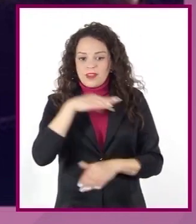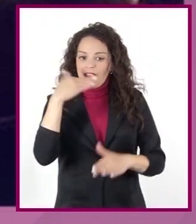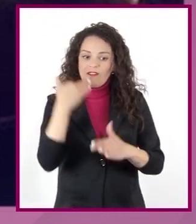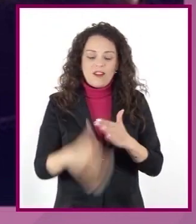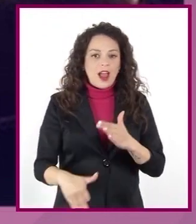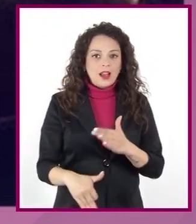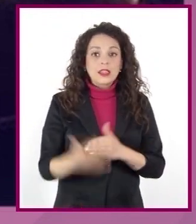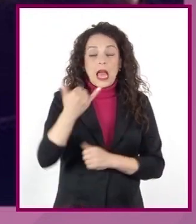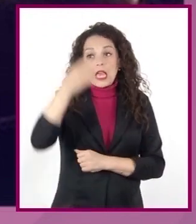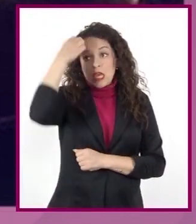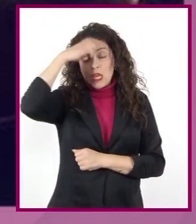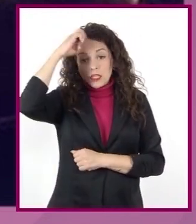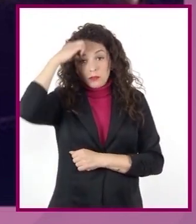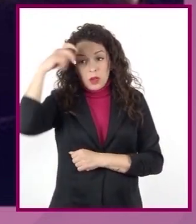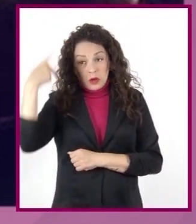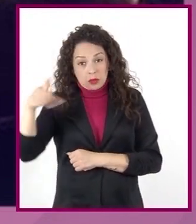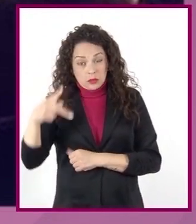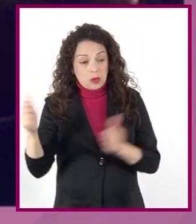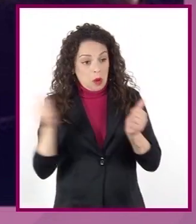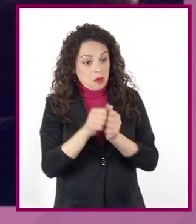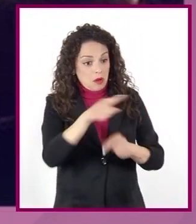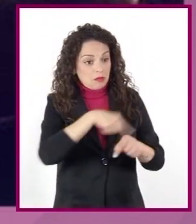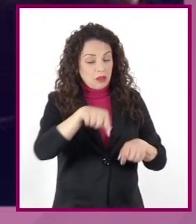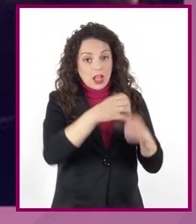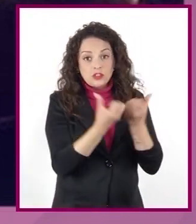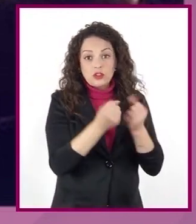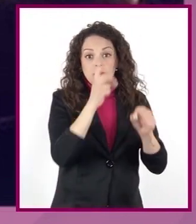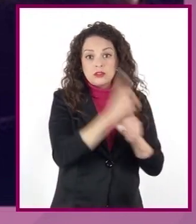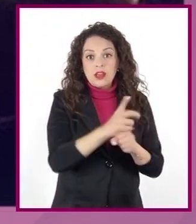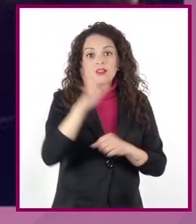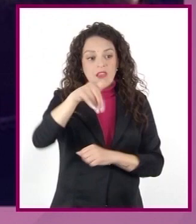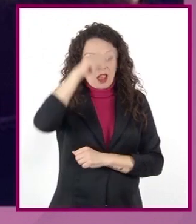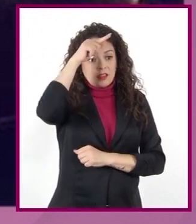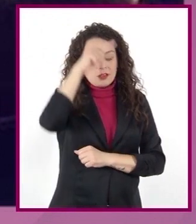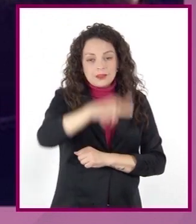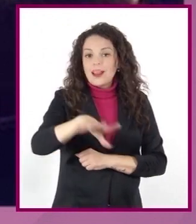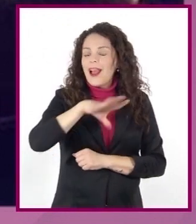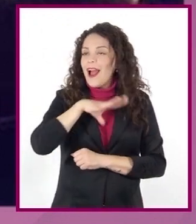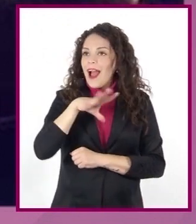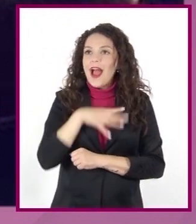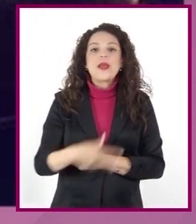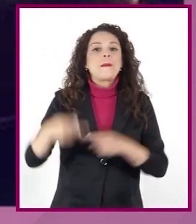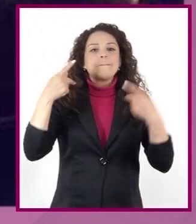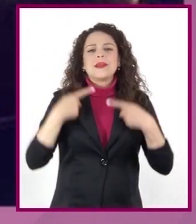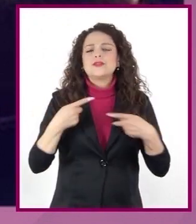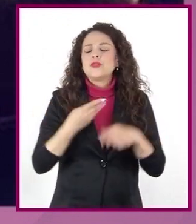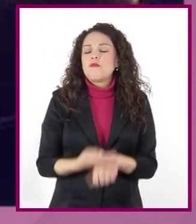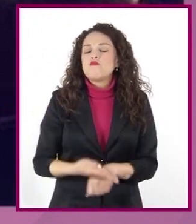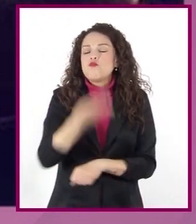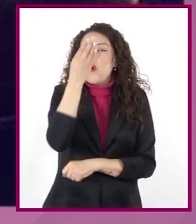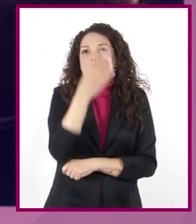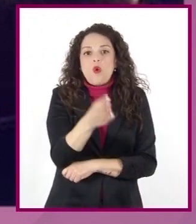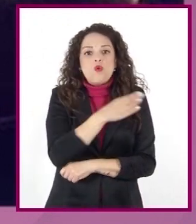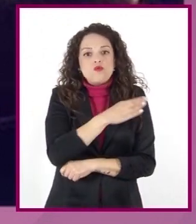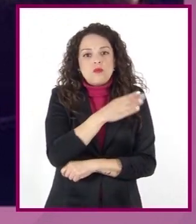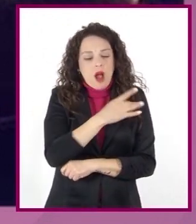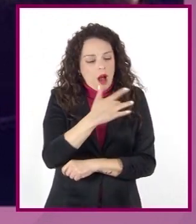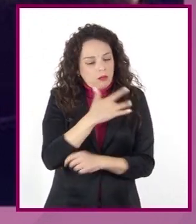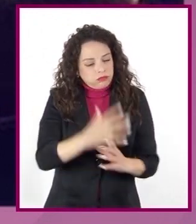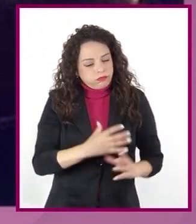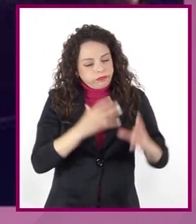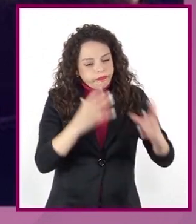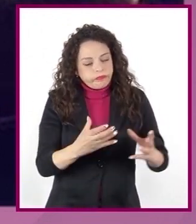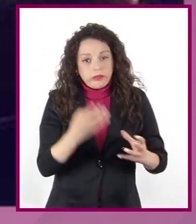la misma sociedad, dijo que también ha encontrado seres humanos extraordinarios que hicieron la diferencia para que su vida